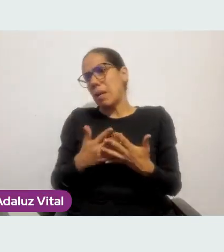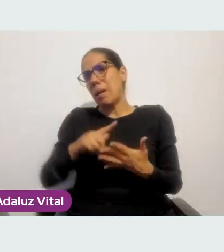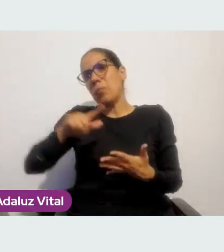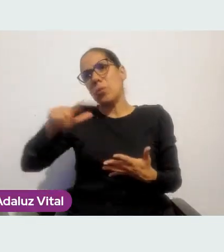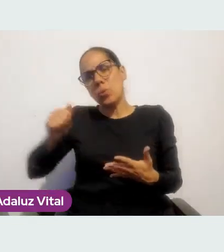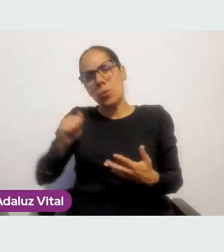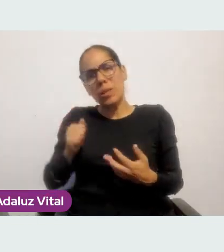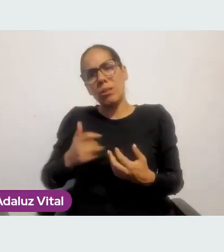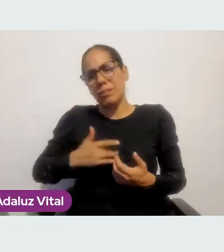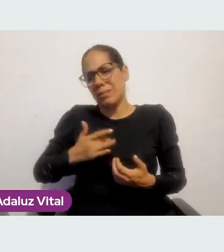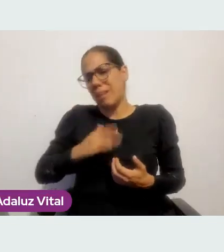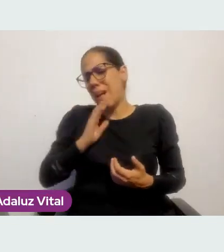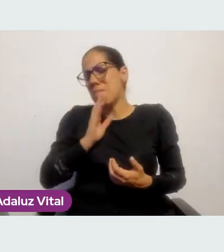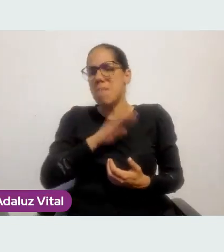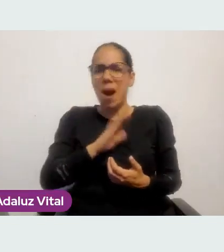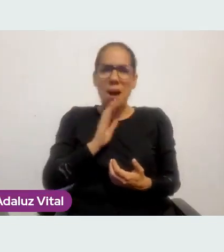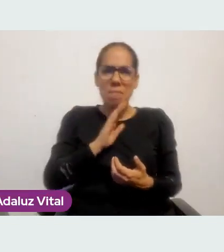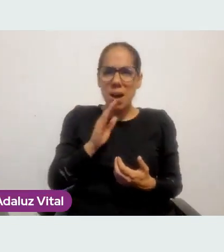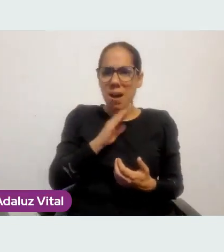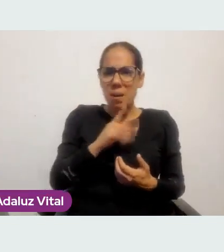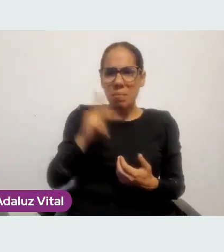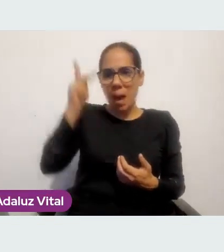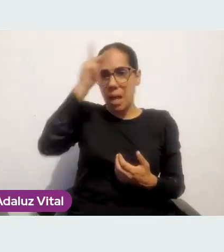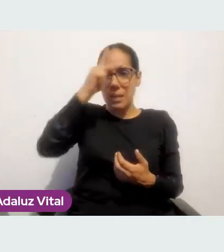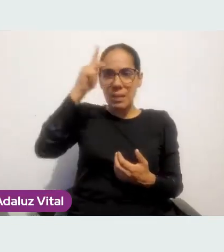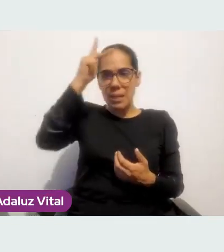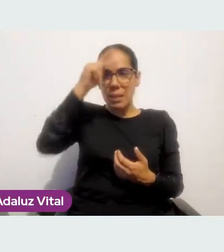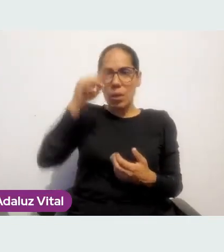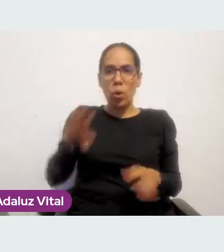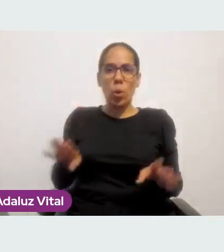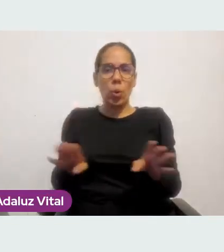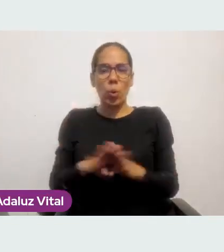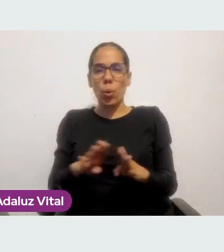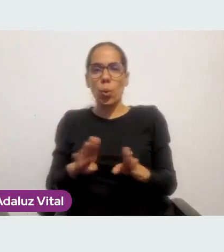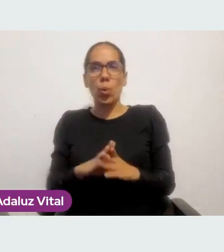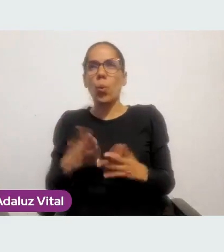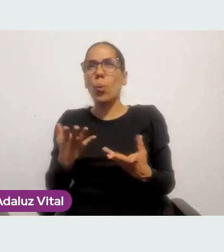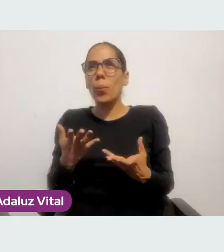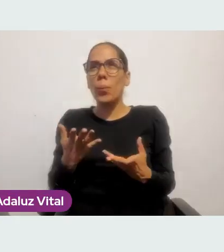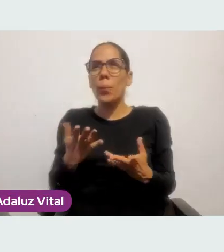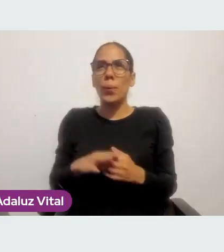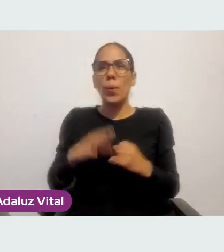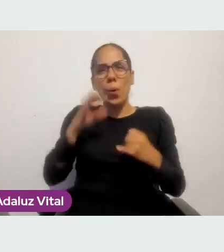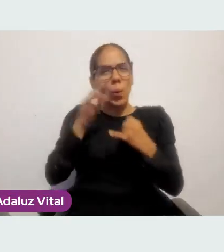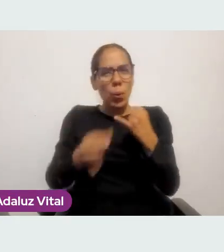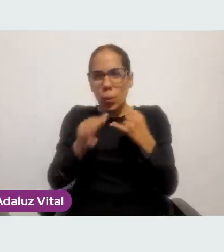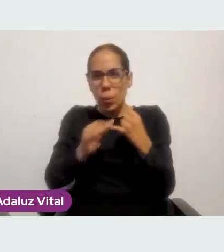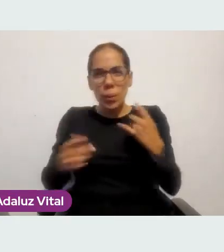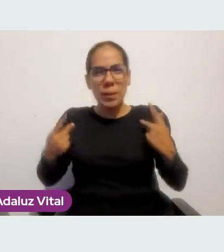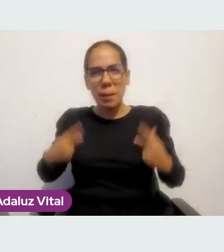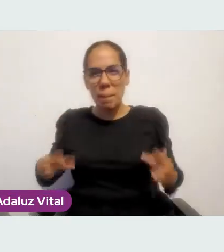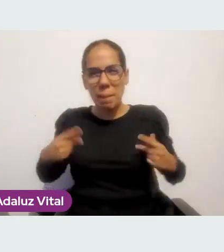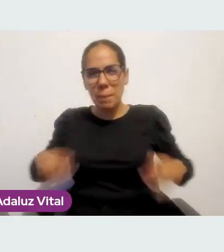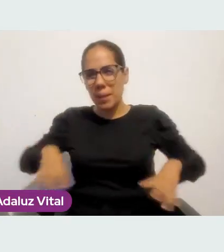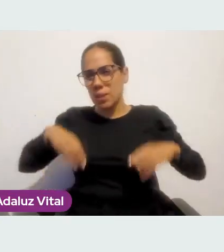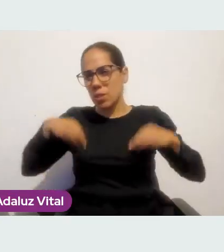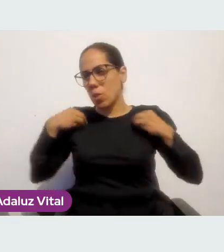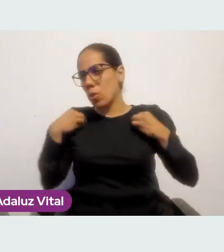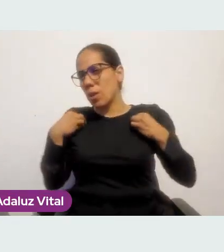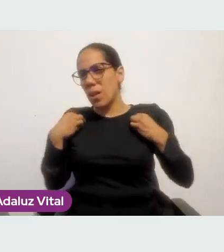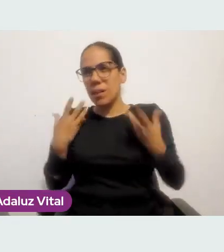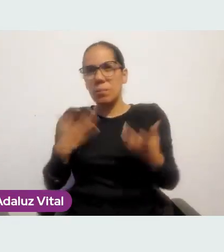el psicólogo, como si el psicólogo fuera esa última esperanza, como esa tabla en el